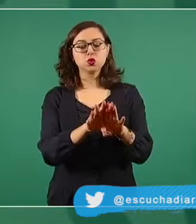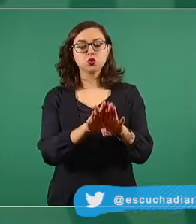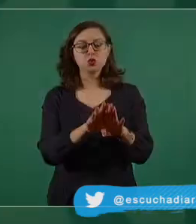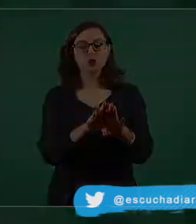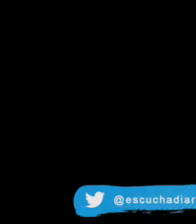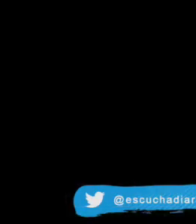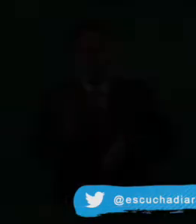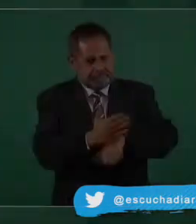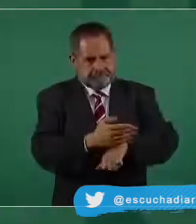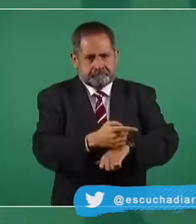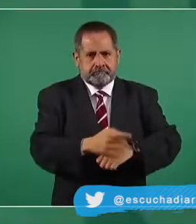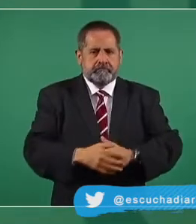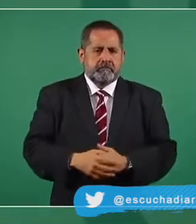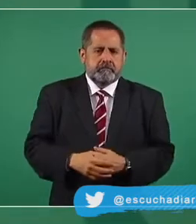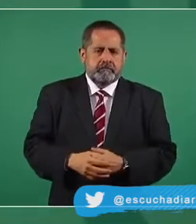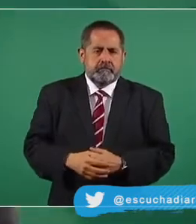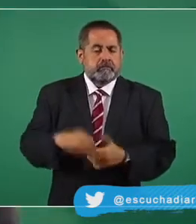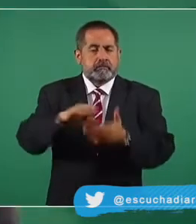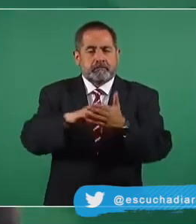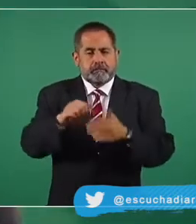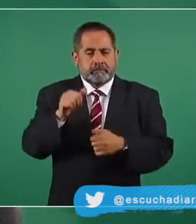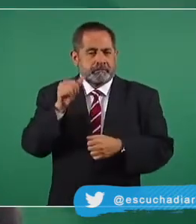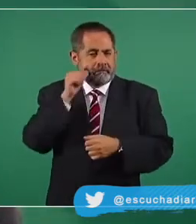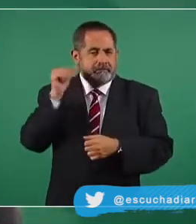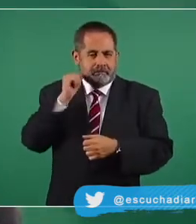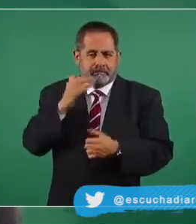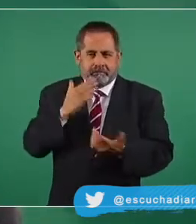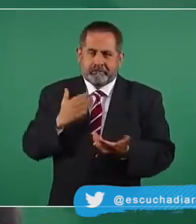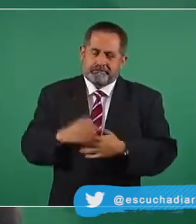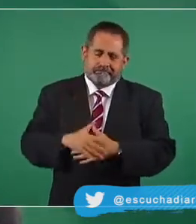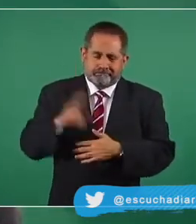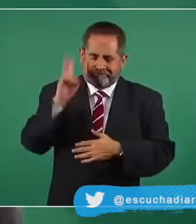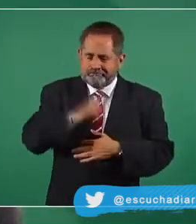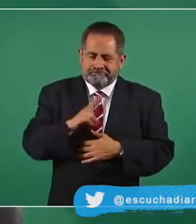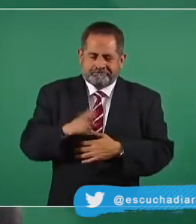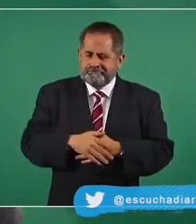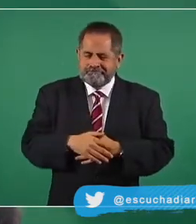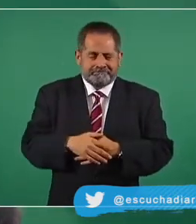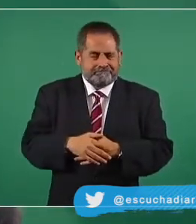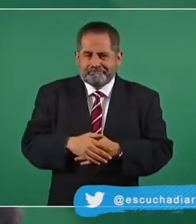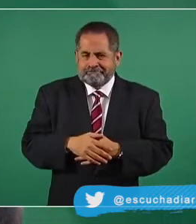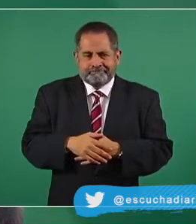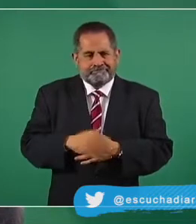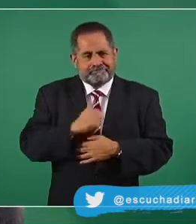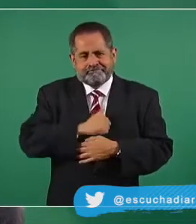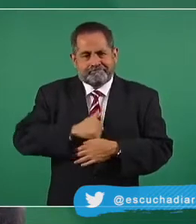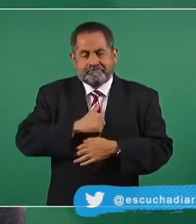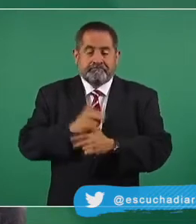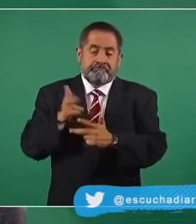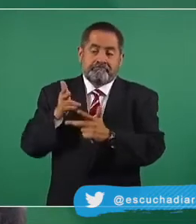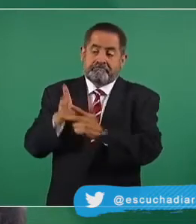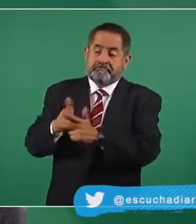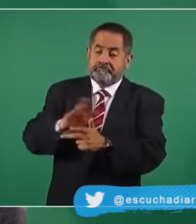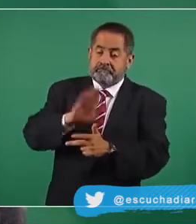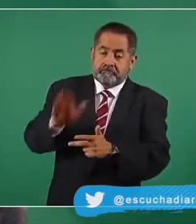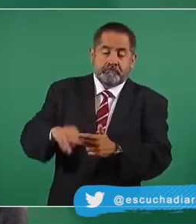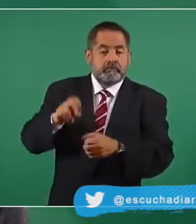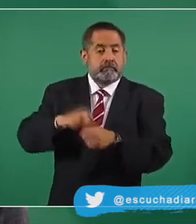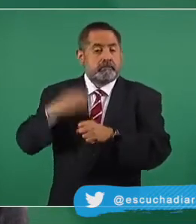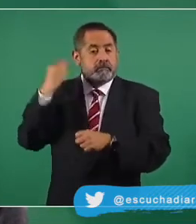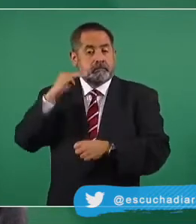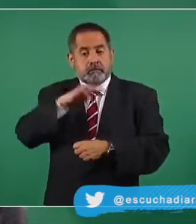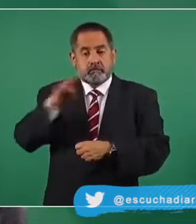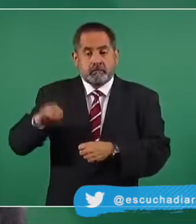país. Por ejemplo, ayer fue muy lamentable el que asesinaron en Morelia